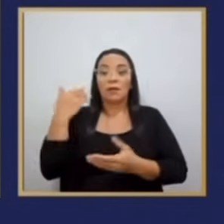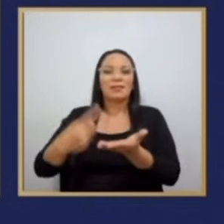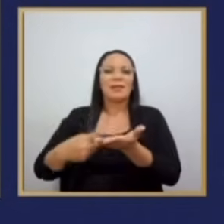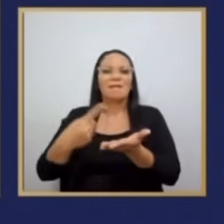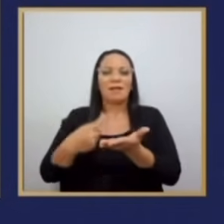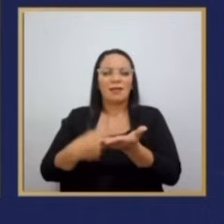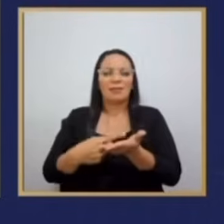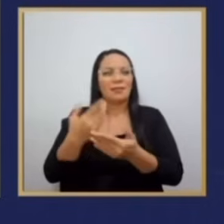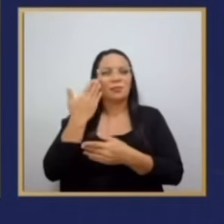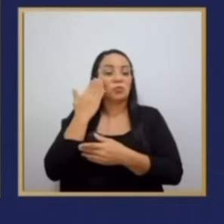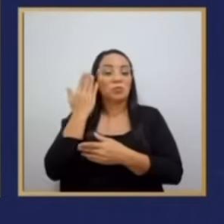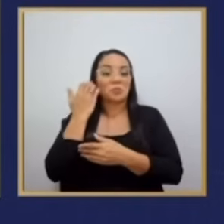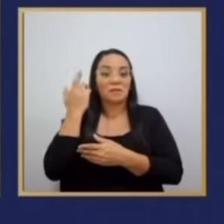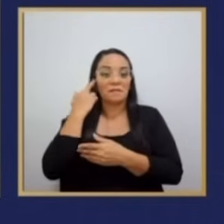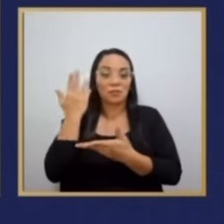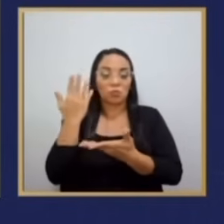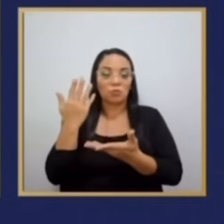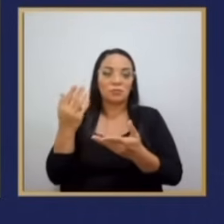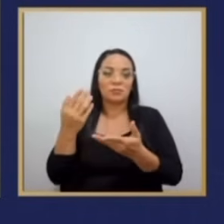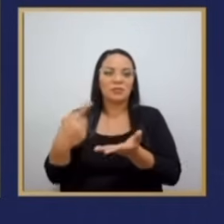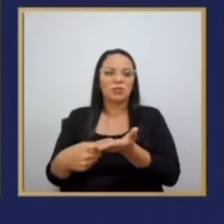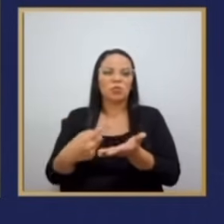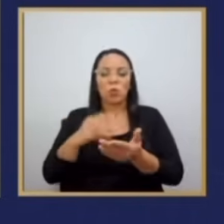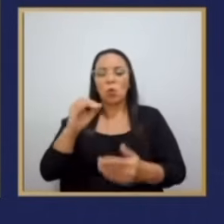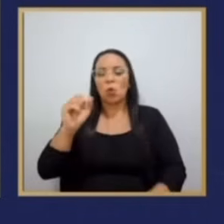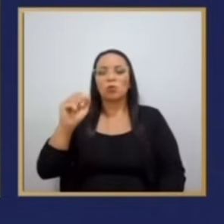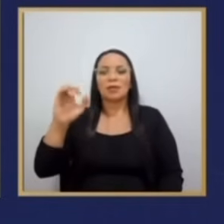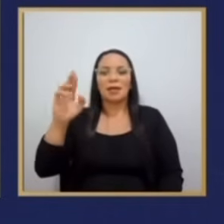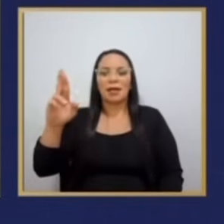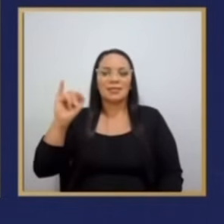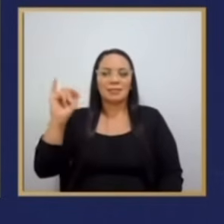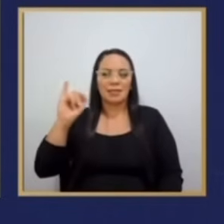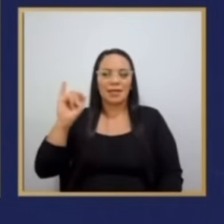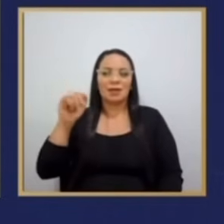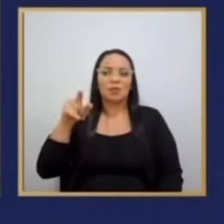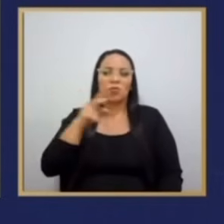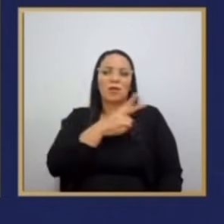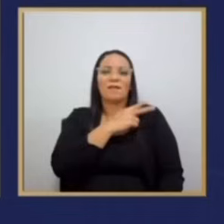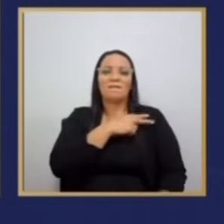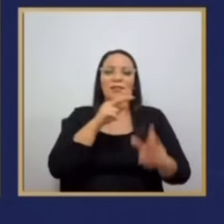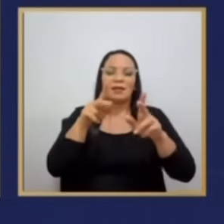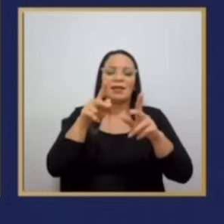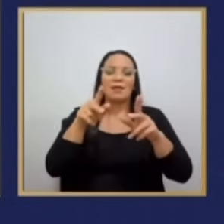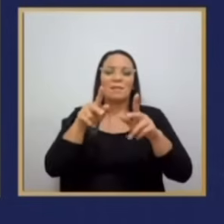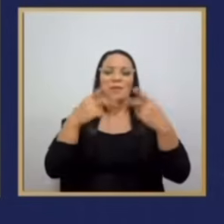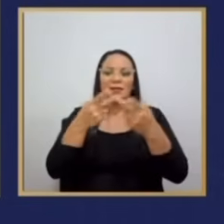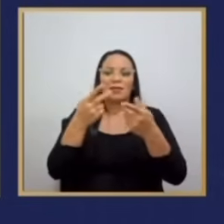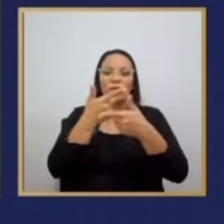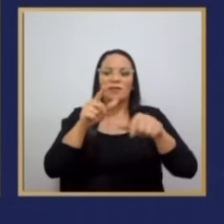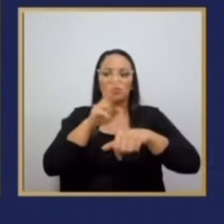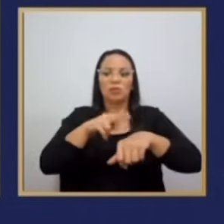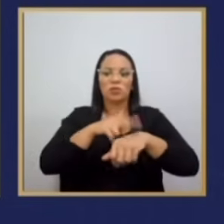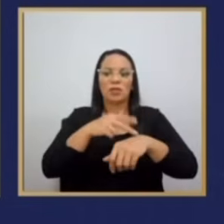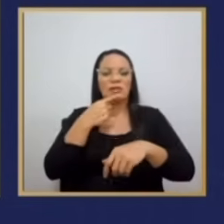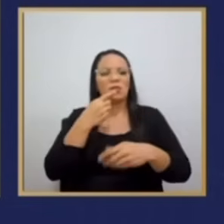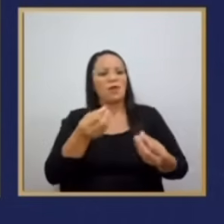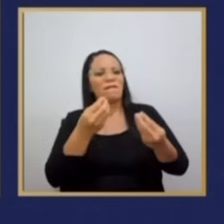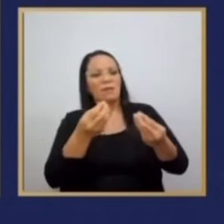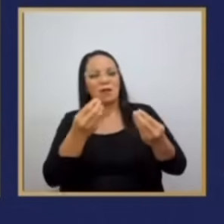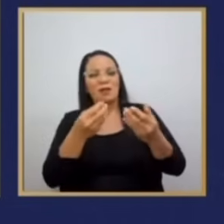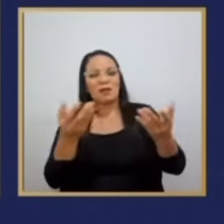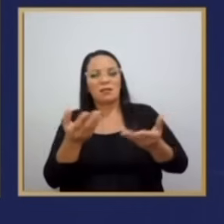qué, discusiones, Óscar Izquierdo, el jefe de fracción del Partido de Liberación Nacional, diciendo, qué barbaridad,